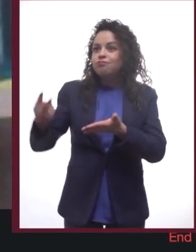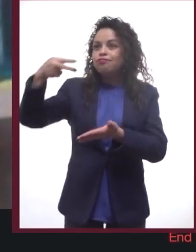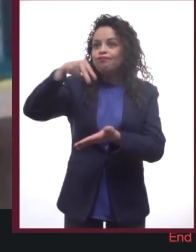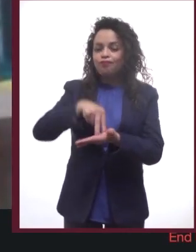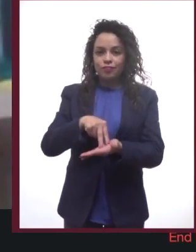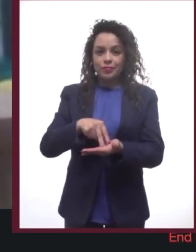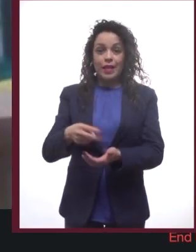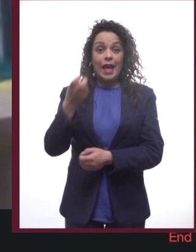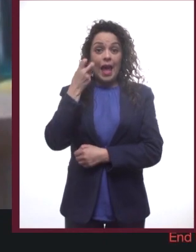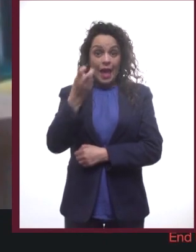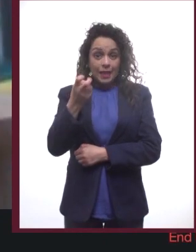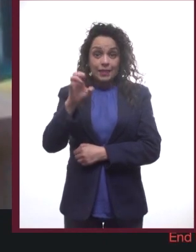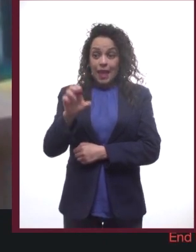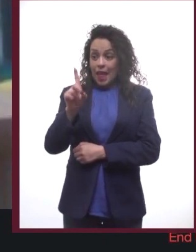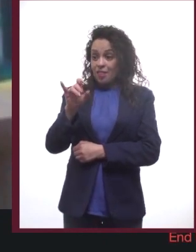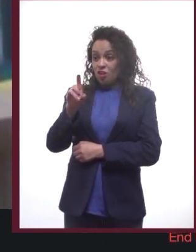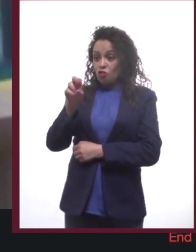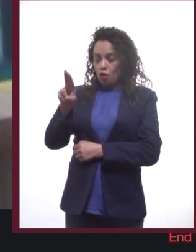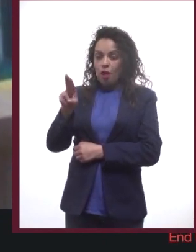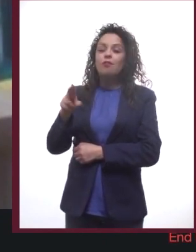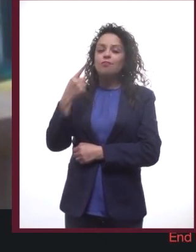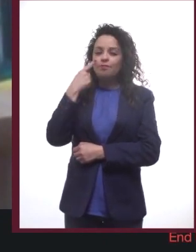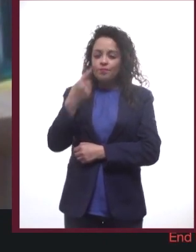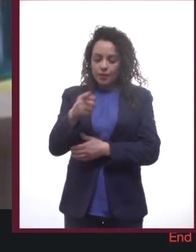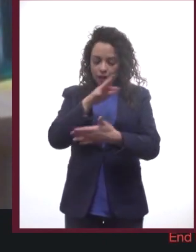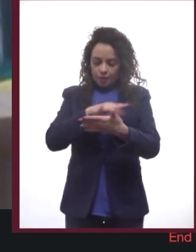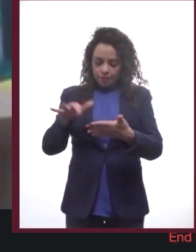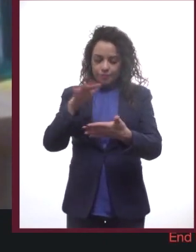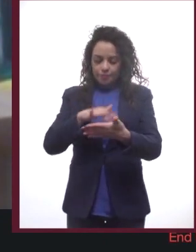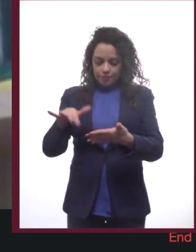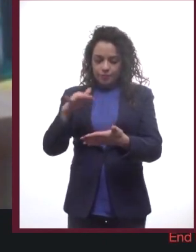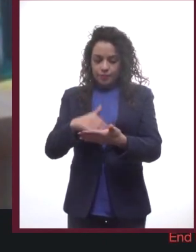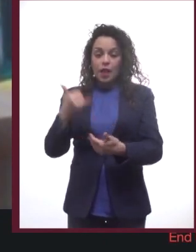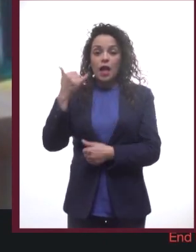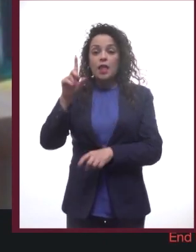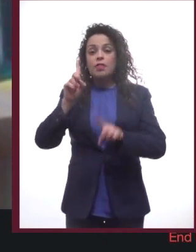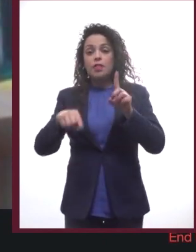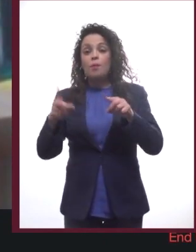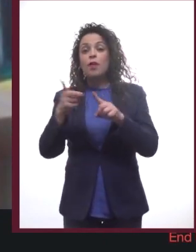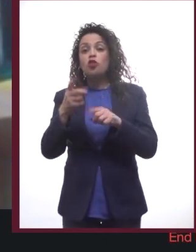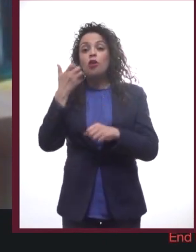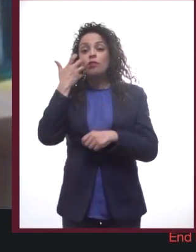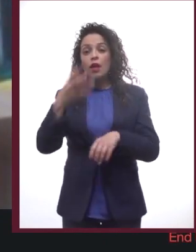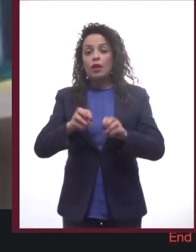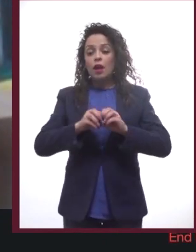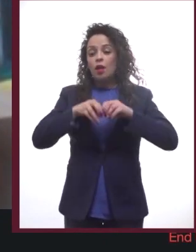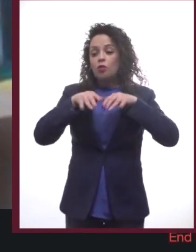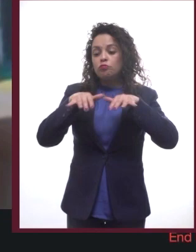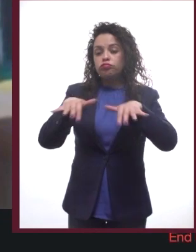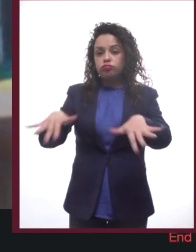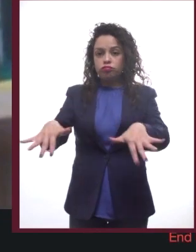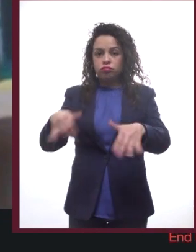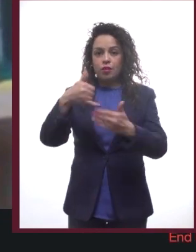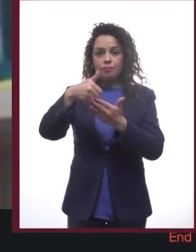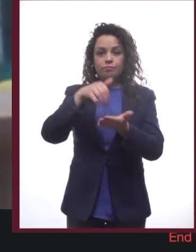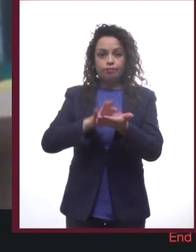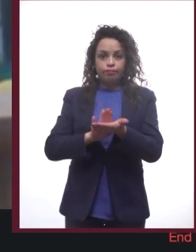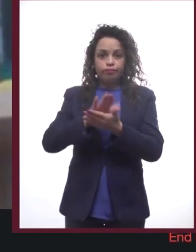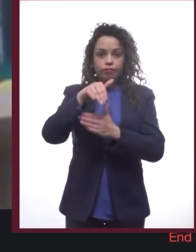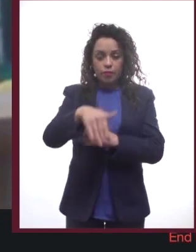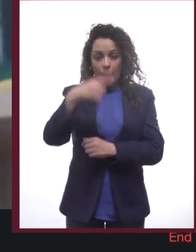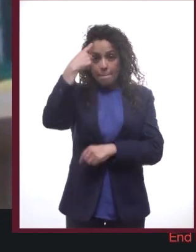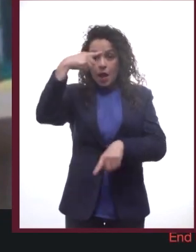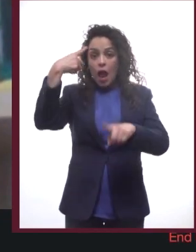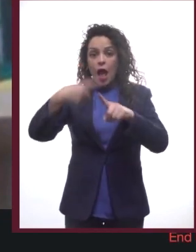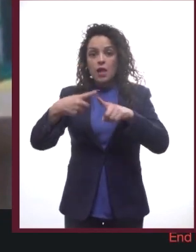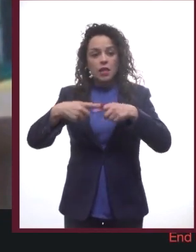muchas cosas que un editor busca en un manuscrito y también depende de dónde lo quieren publicar, qué tipo de editorial quieren publicarla y para